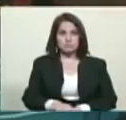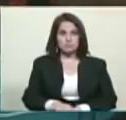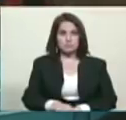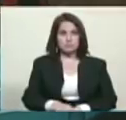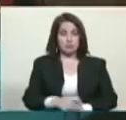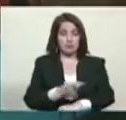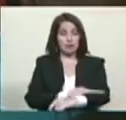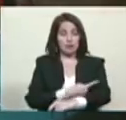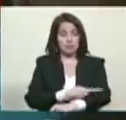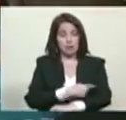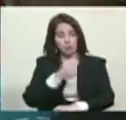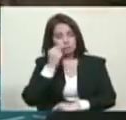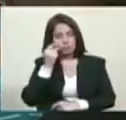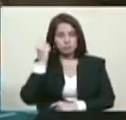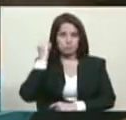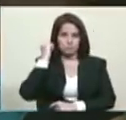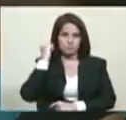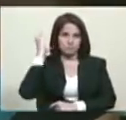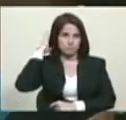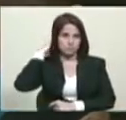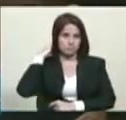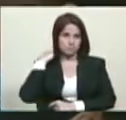Hermanas y hermanos,